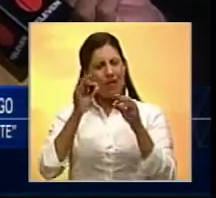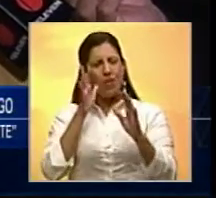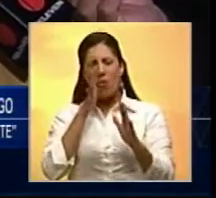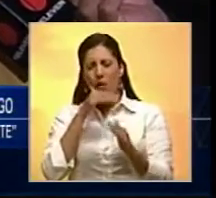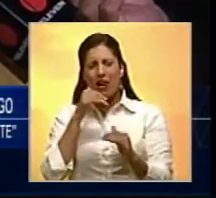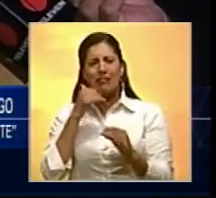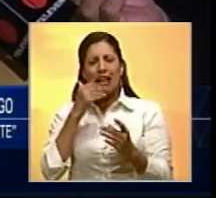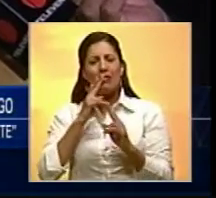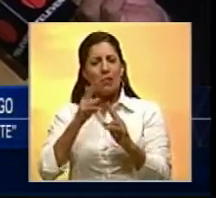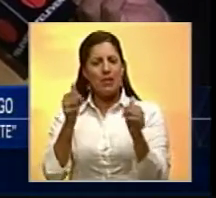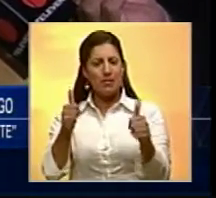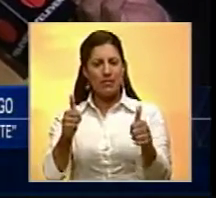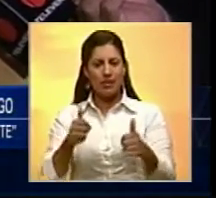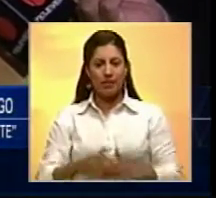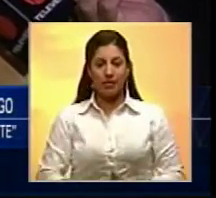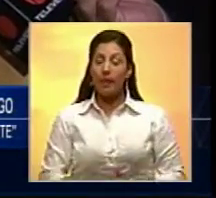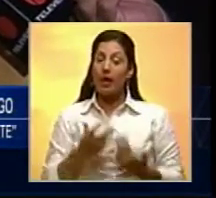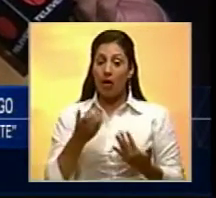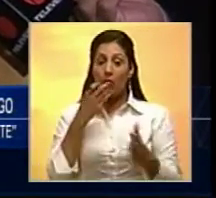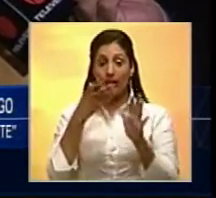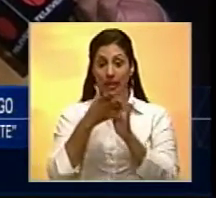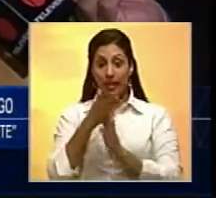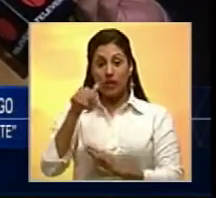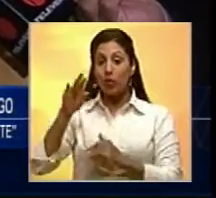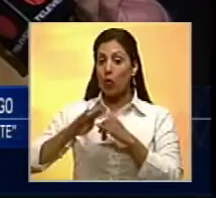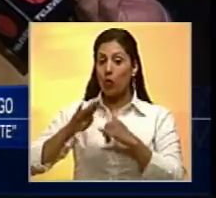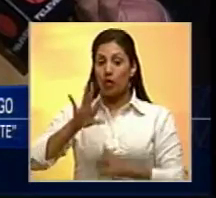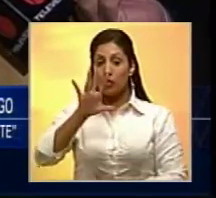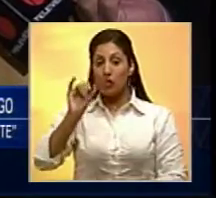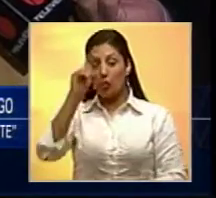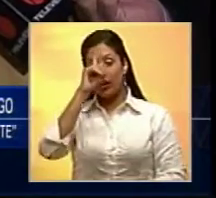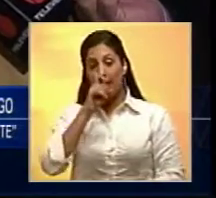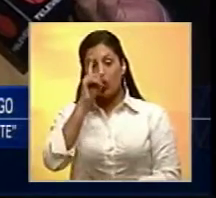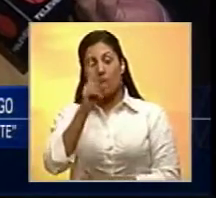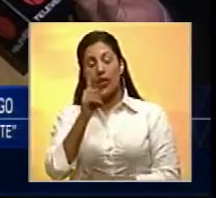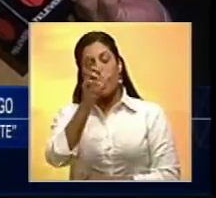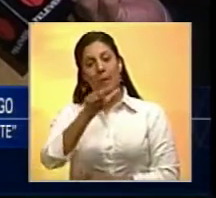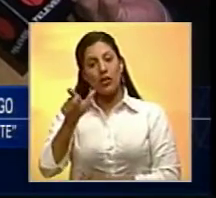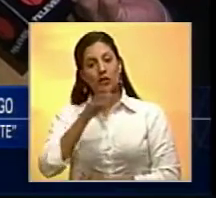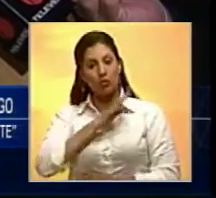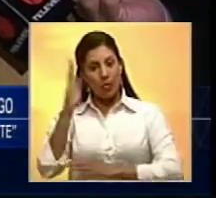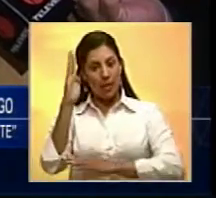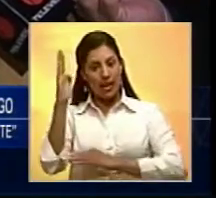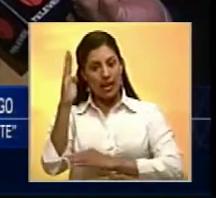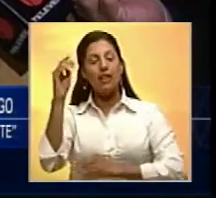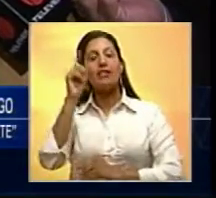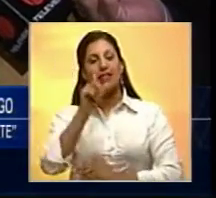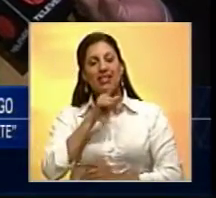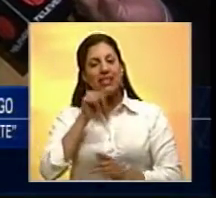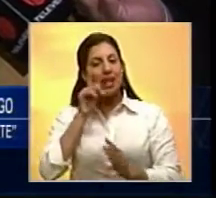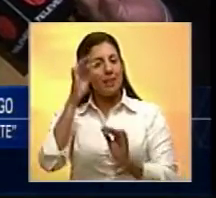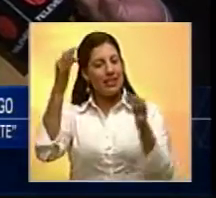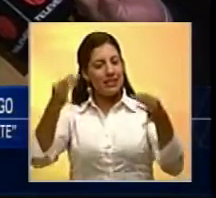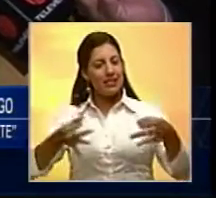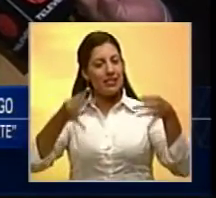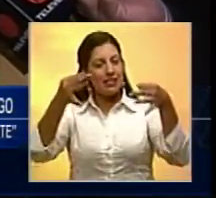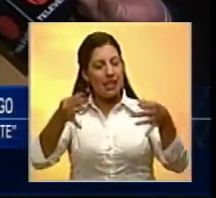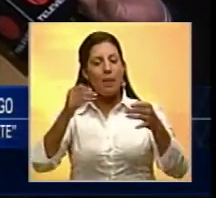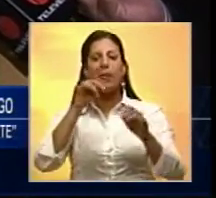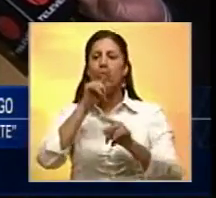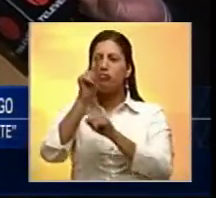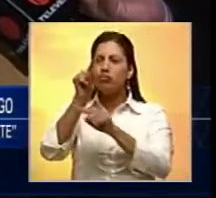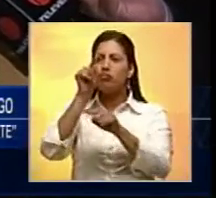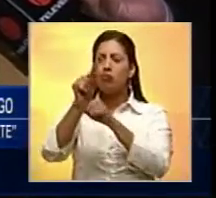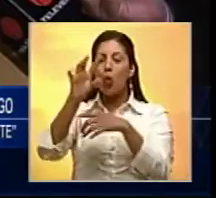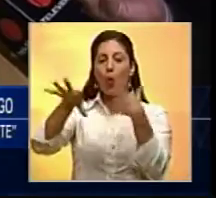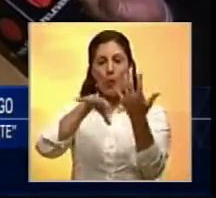han arrojado resultados concretos. Señaló que en estos últimos 50 años la postura de la Iglesia ha sido siempre la de señalar